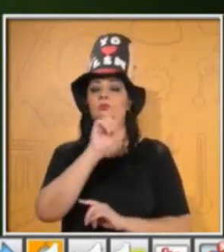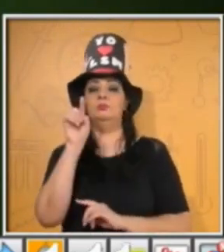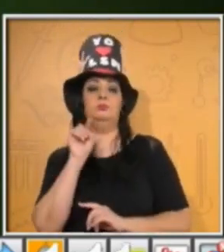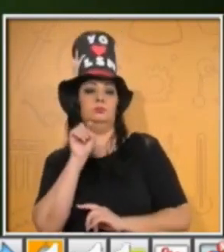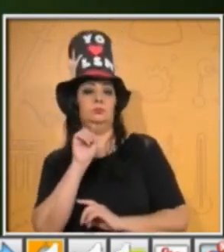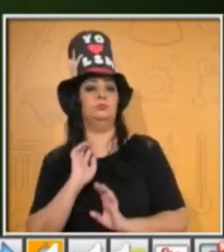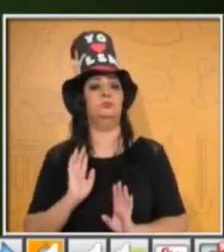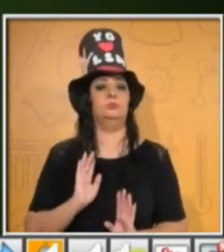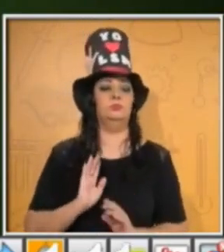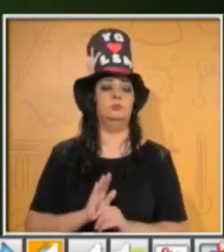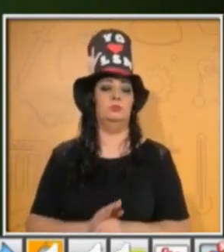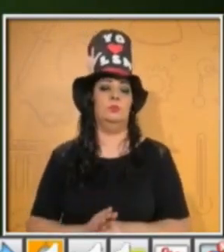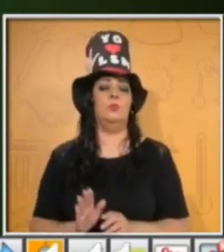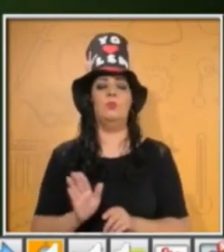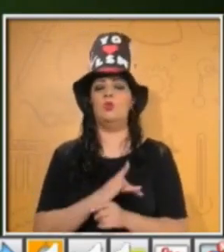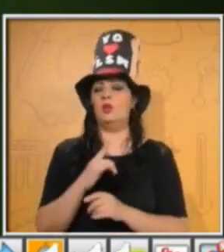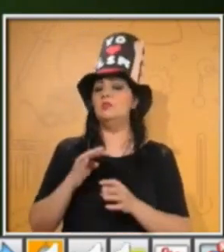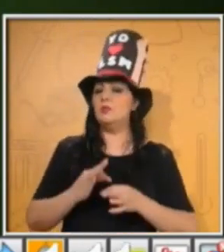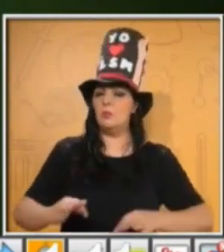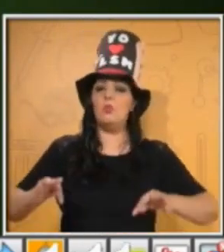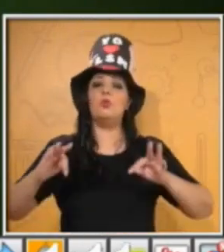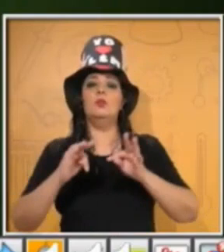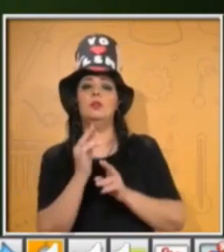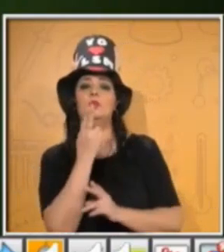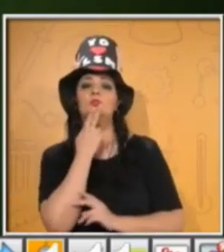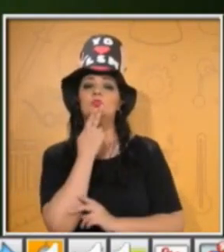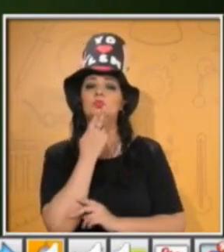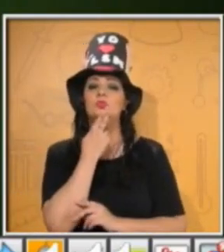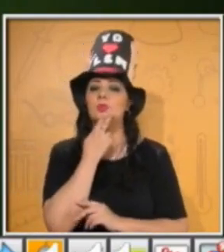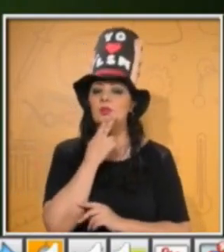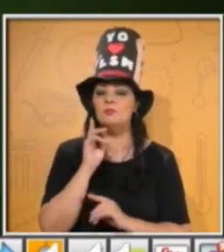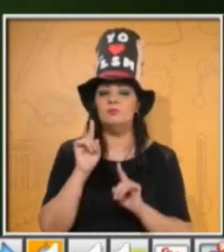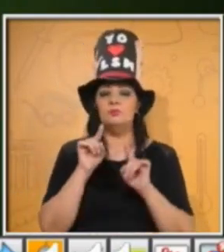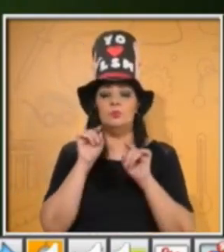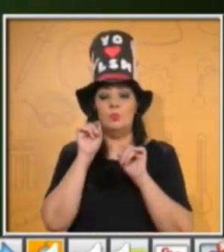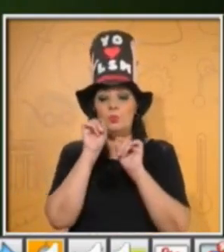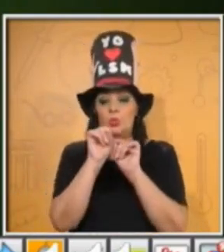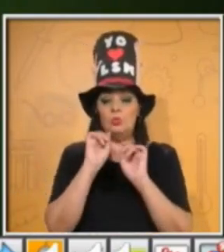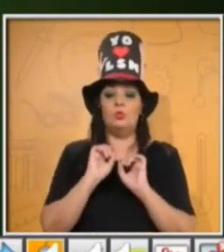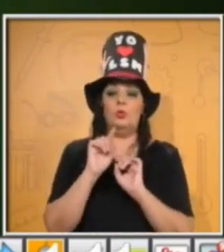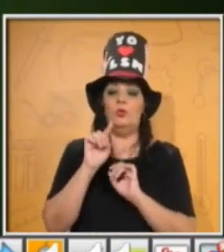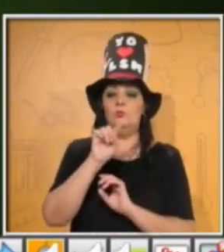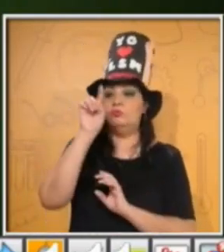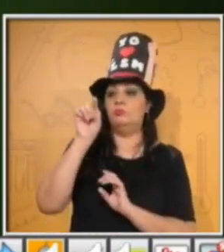¿Por qué cree que será importante, maestro, utilizar los signos de puntuación, de admiración y de interrogación en